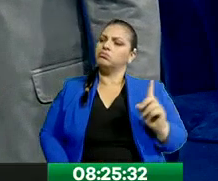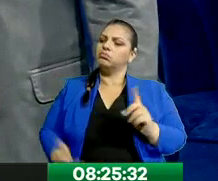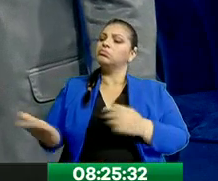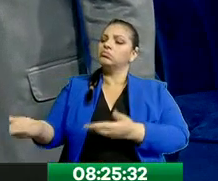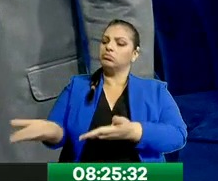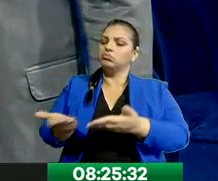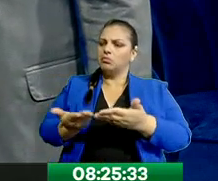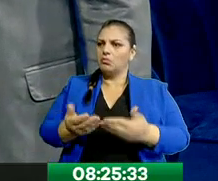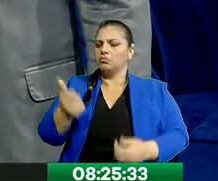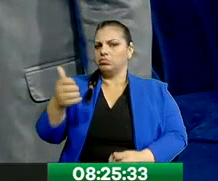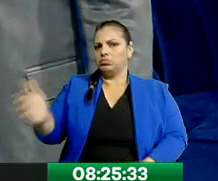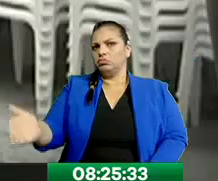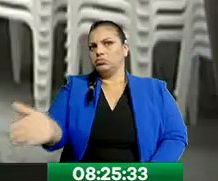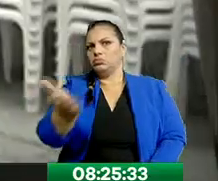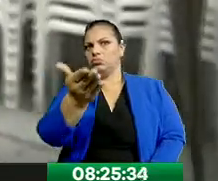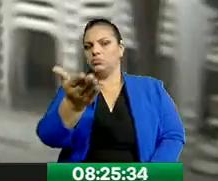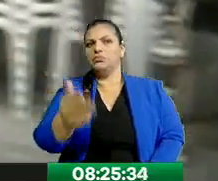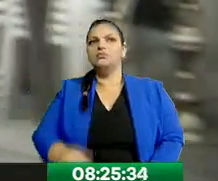Veamos.